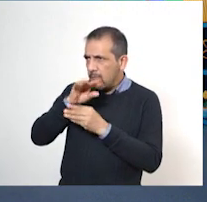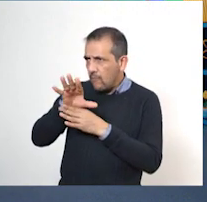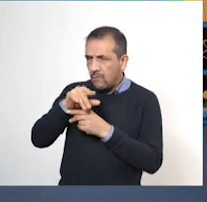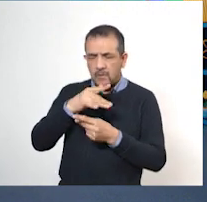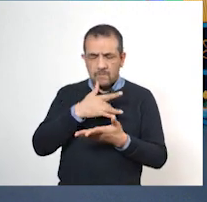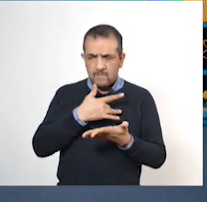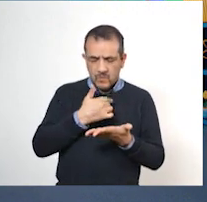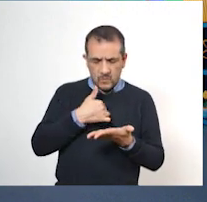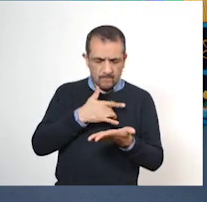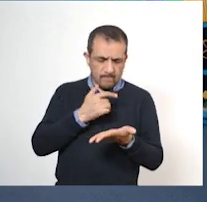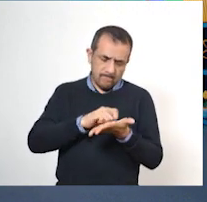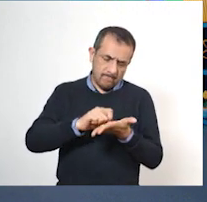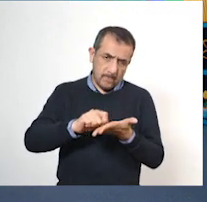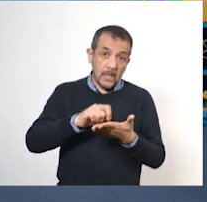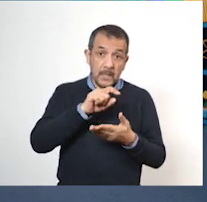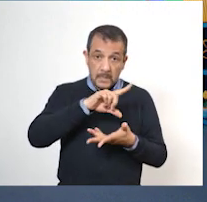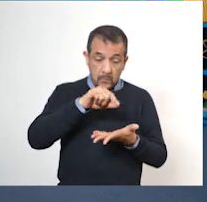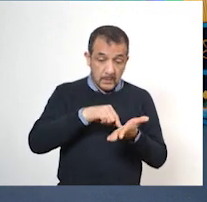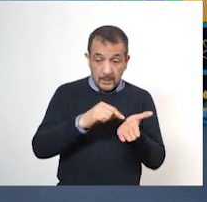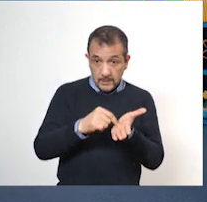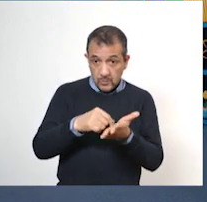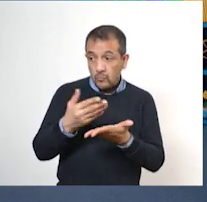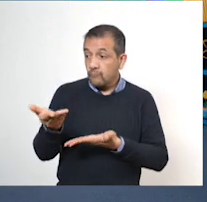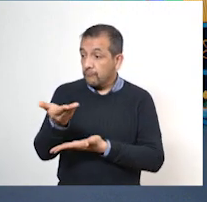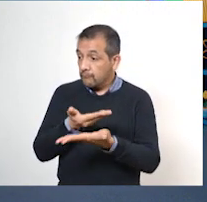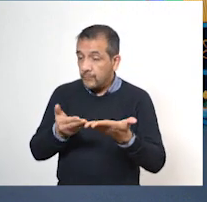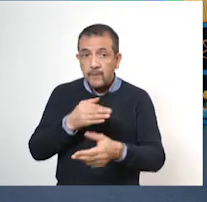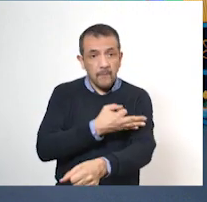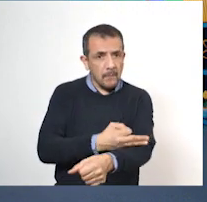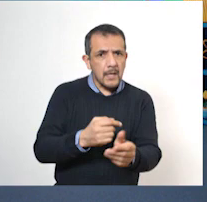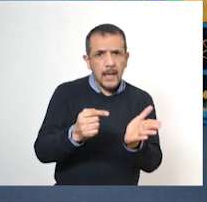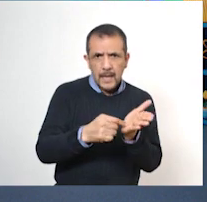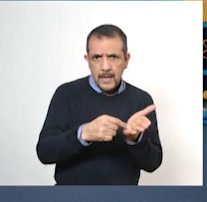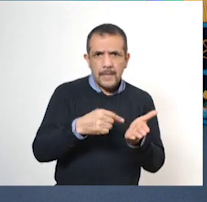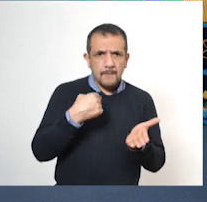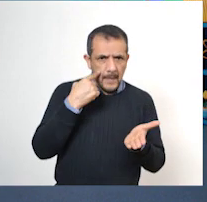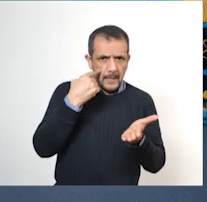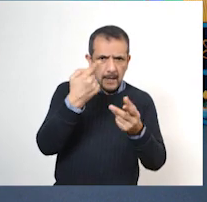hacen sentir. Y claro, después puedes compartir esto con toda tu